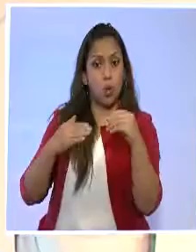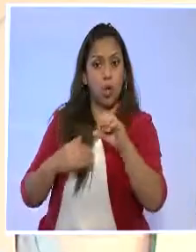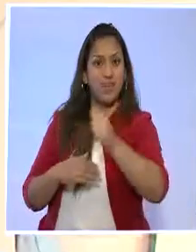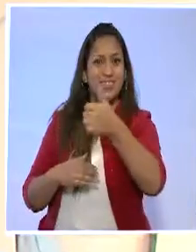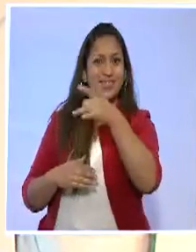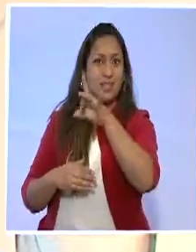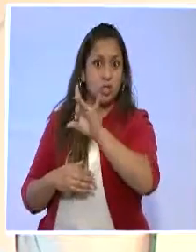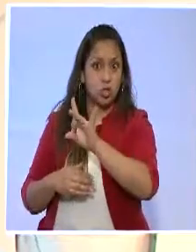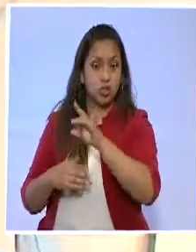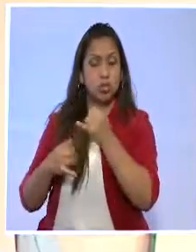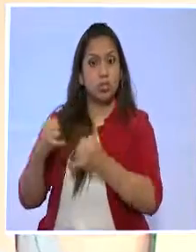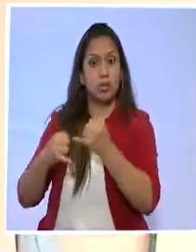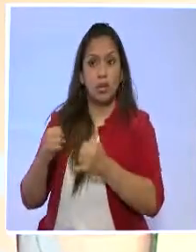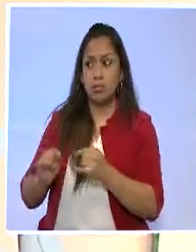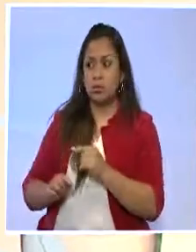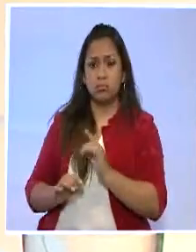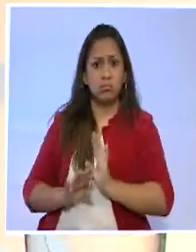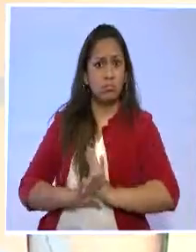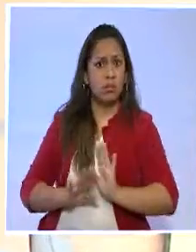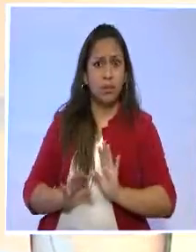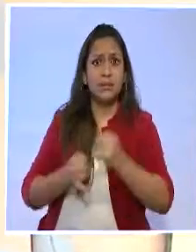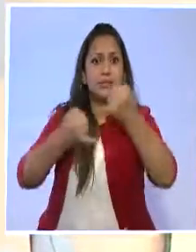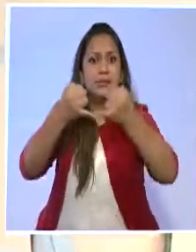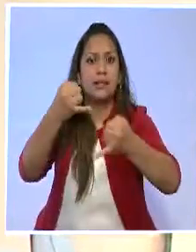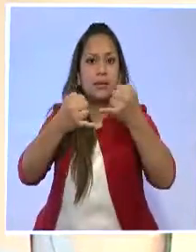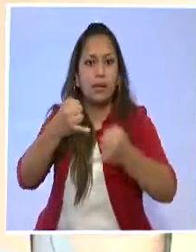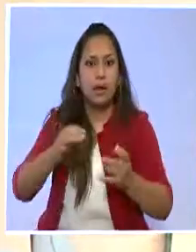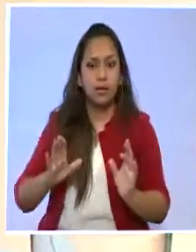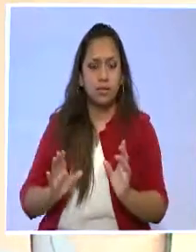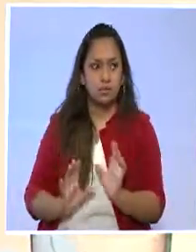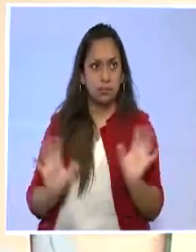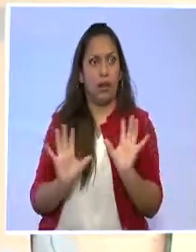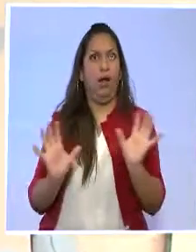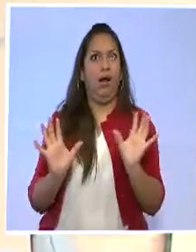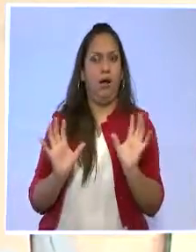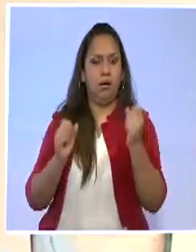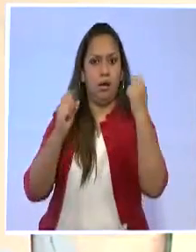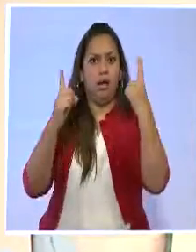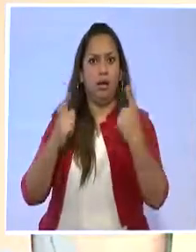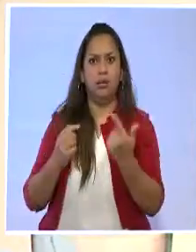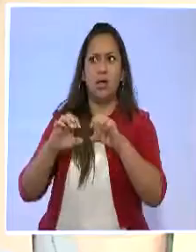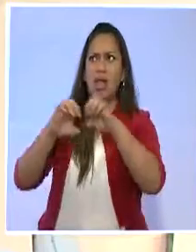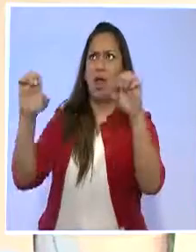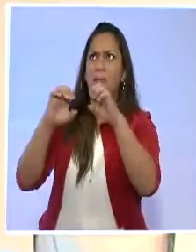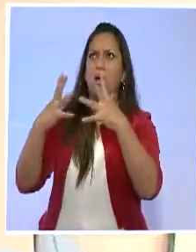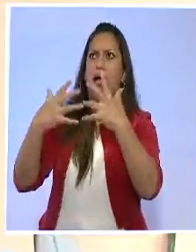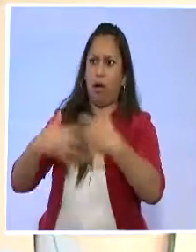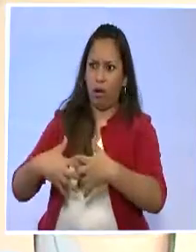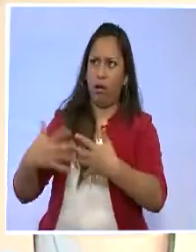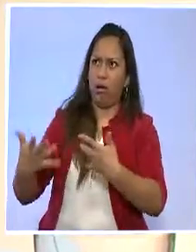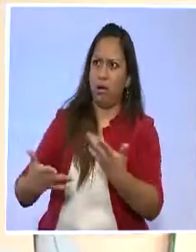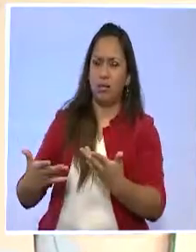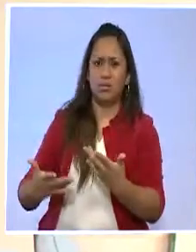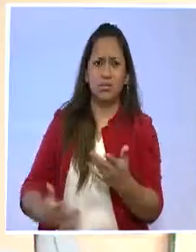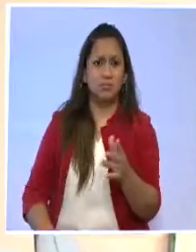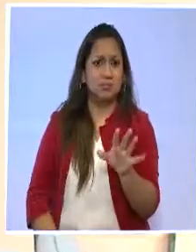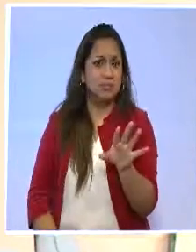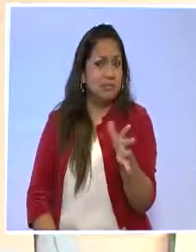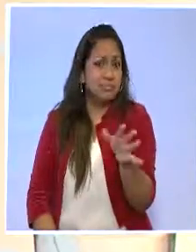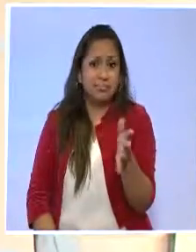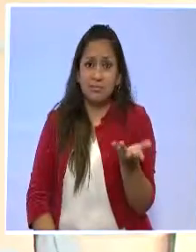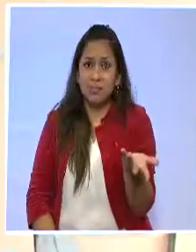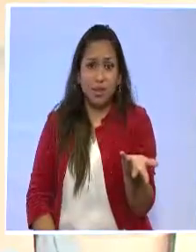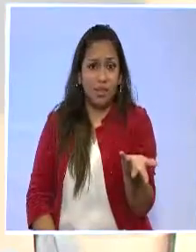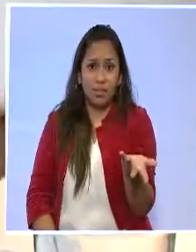decir 8 centavos como vemos no son cifras alarmantes ni que pueden quebrar una empresa porque además con este aún con esta